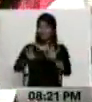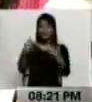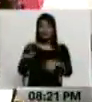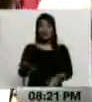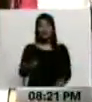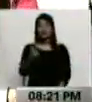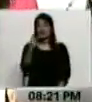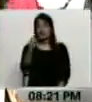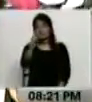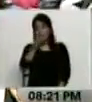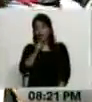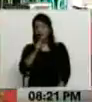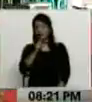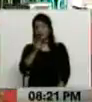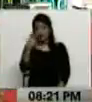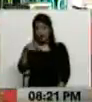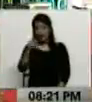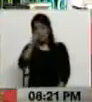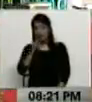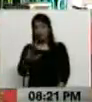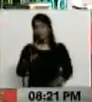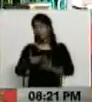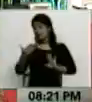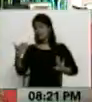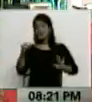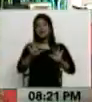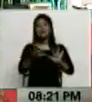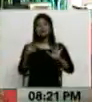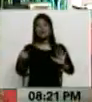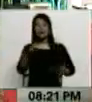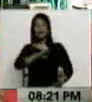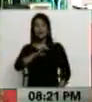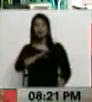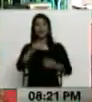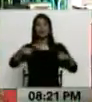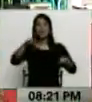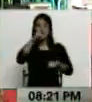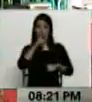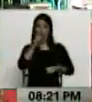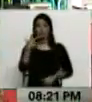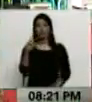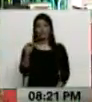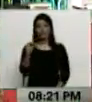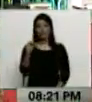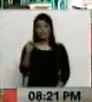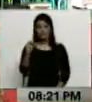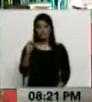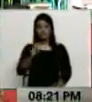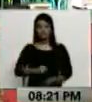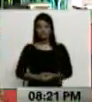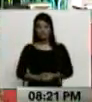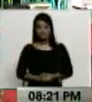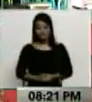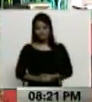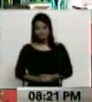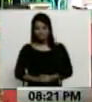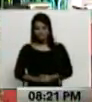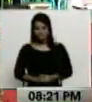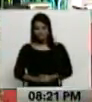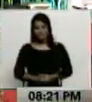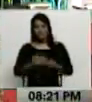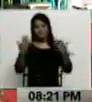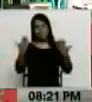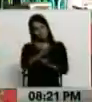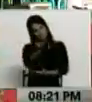cumplió 30 años Robert apenas el 16 de enero